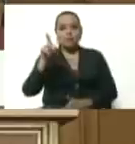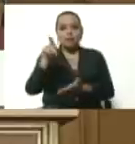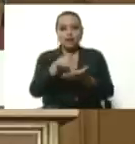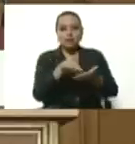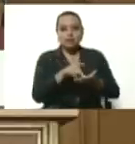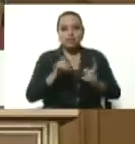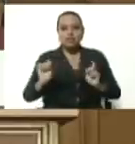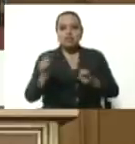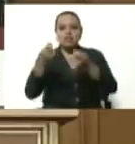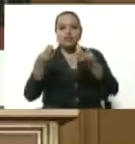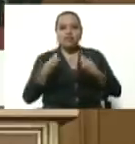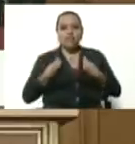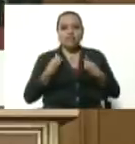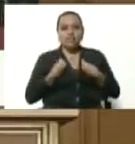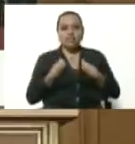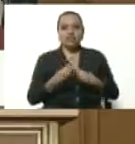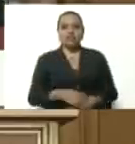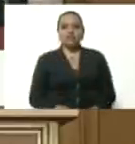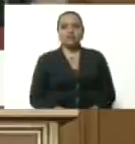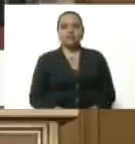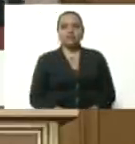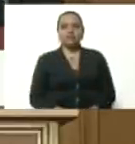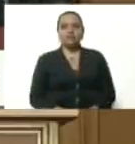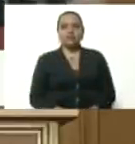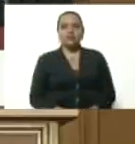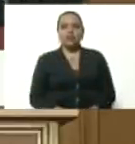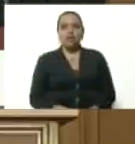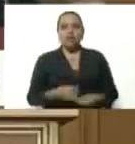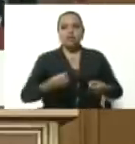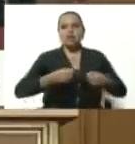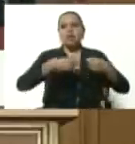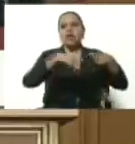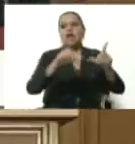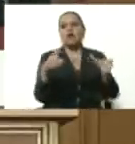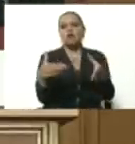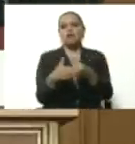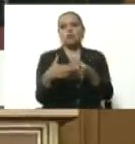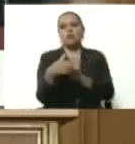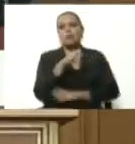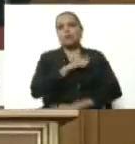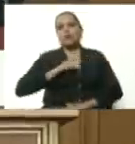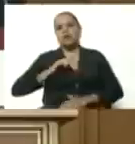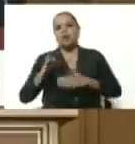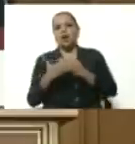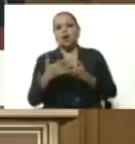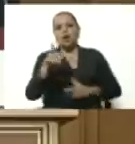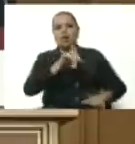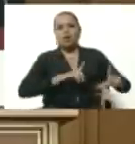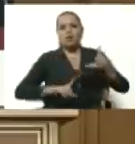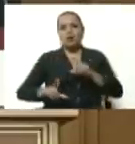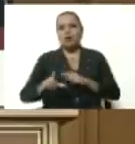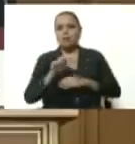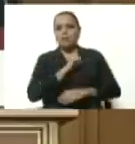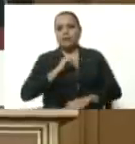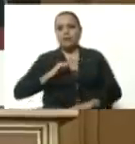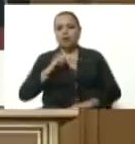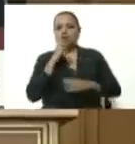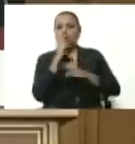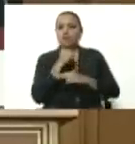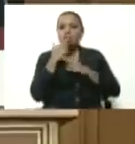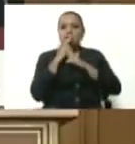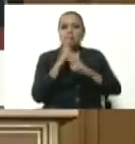se salva la vida. Se lo dejaron a los privados, a las corporaciones, los laboratorios, y no tuvieron